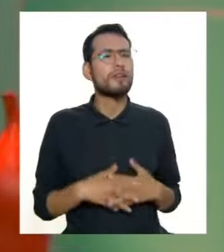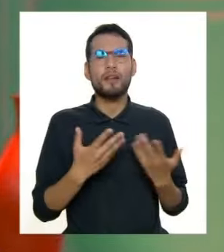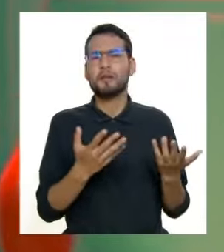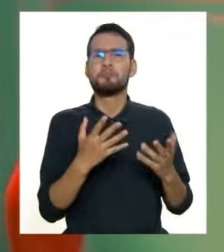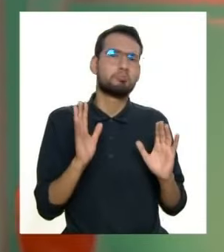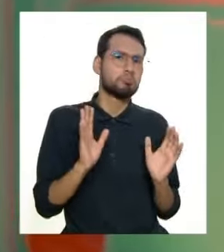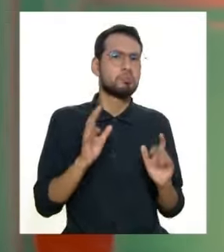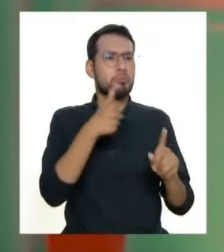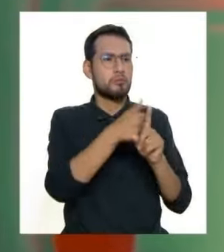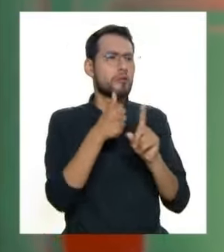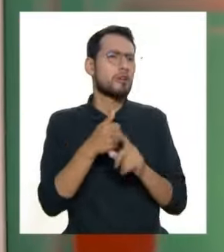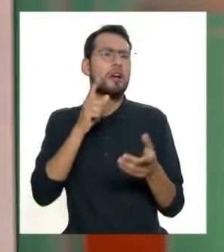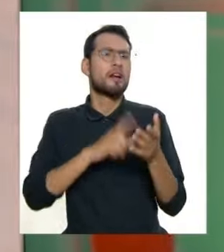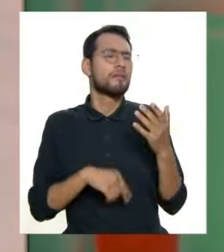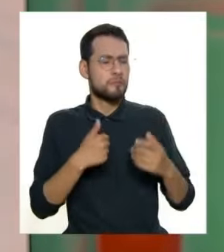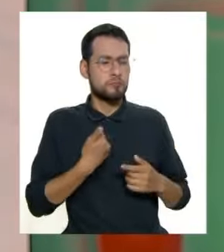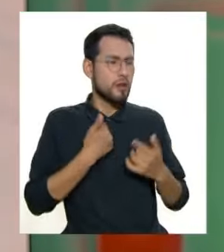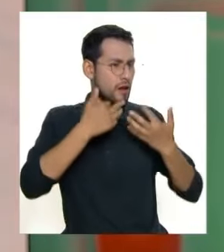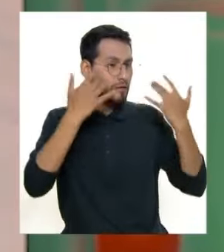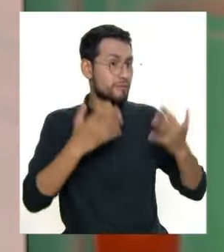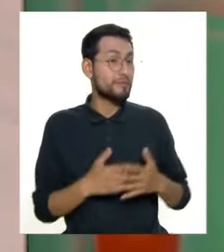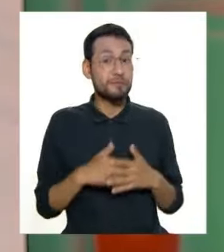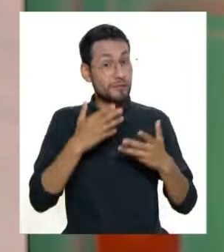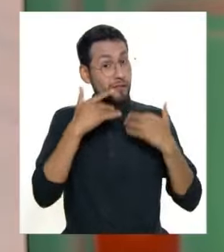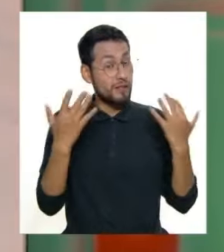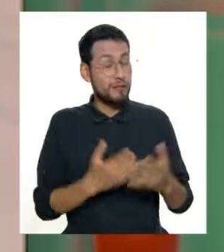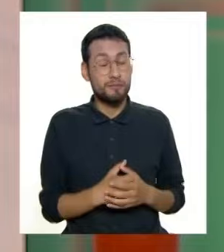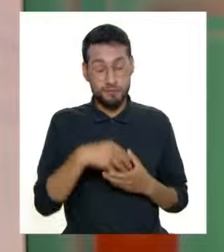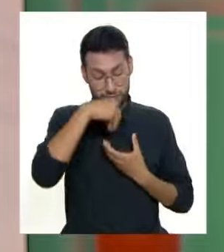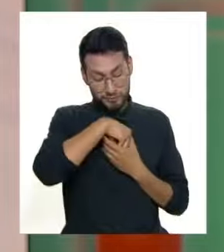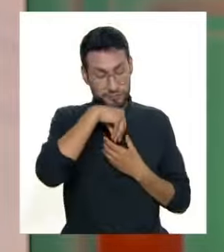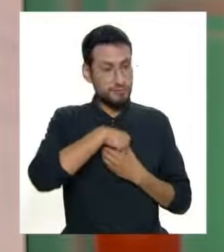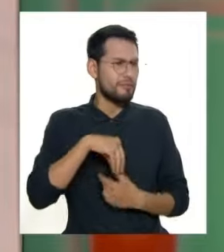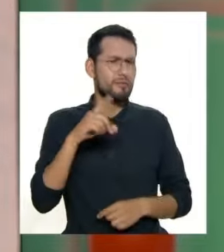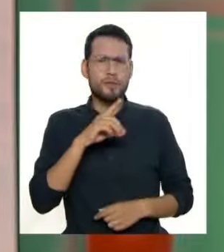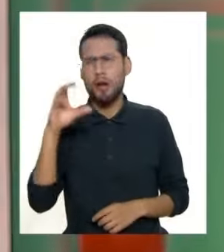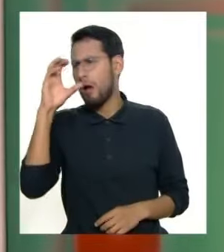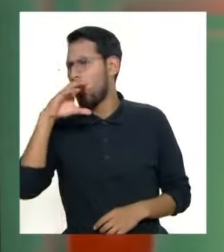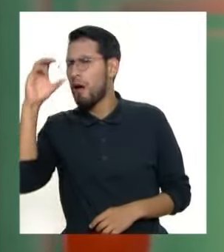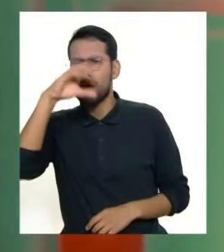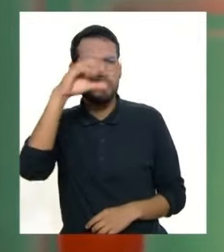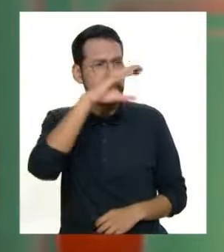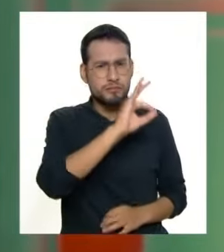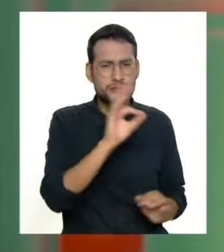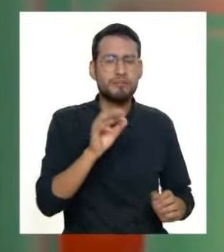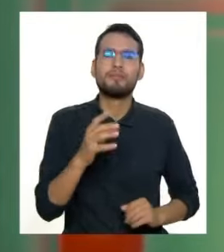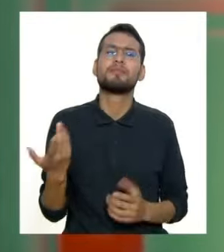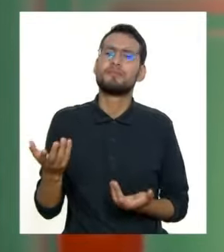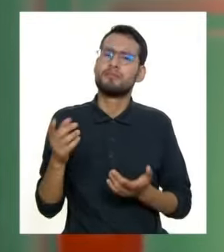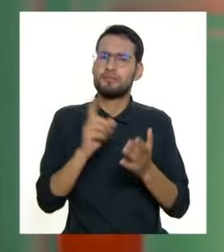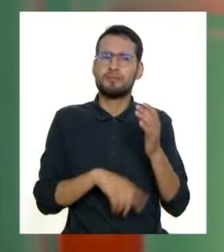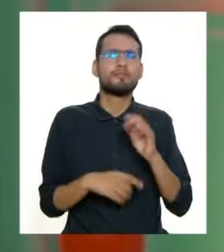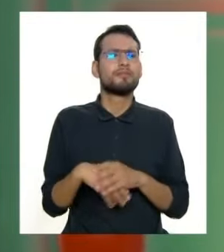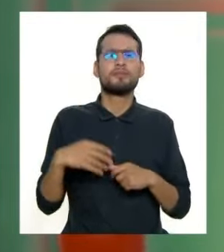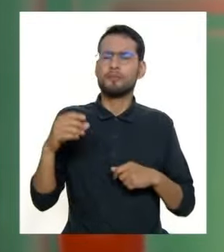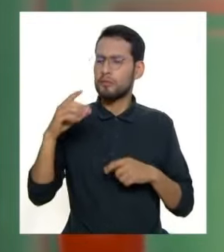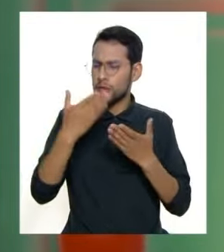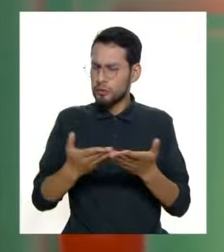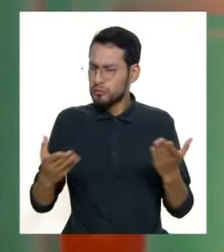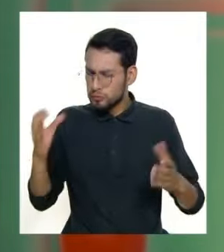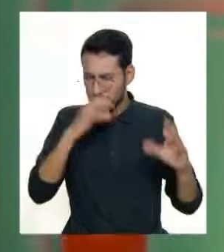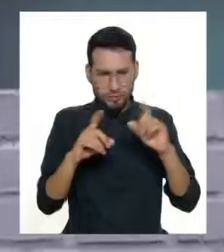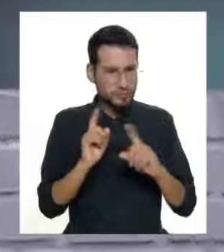quien sabe qué le hace feliz y la felicidad está dentro de uno mismo. No hay que buscarla afuera ni tampoco hay que buscarla en las cosas